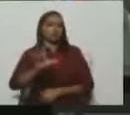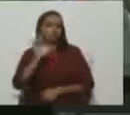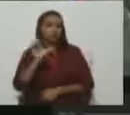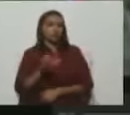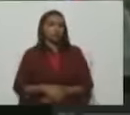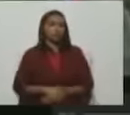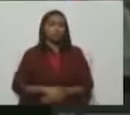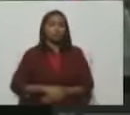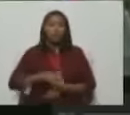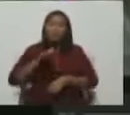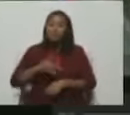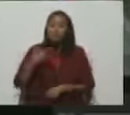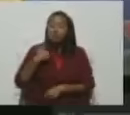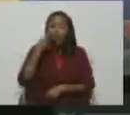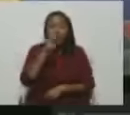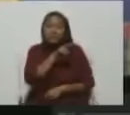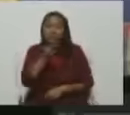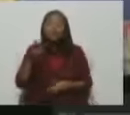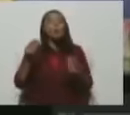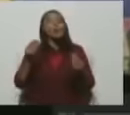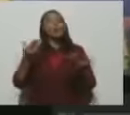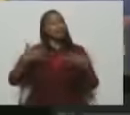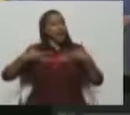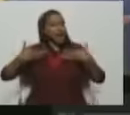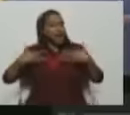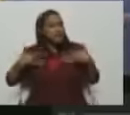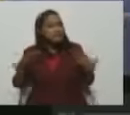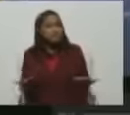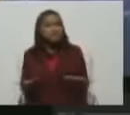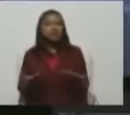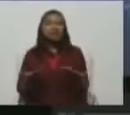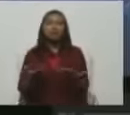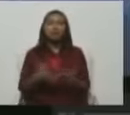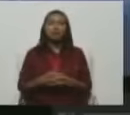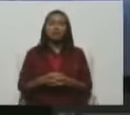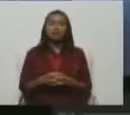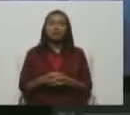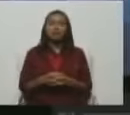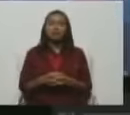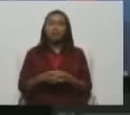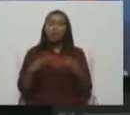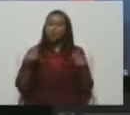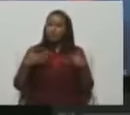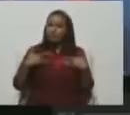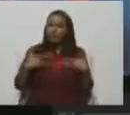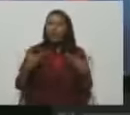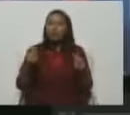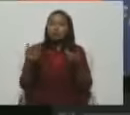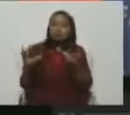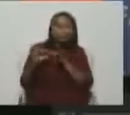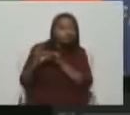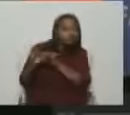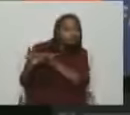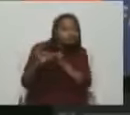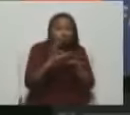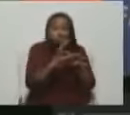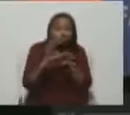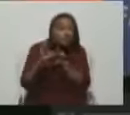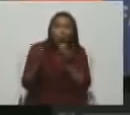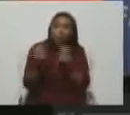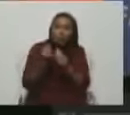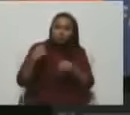visto armonía, hemos visto máxima articulación y coordinación, hemos visto